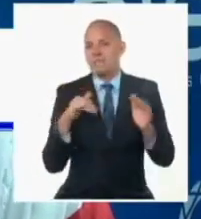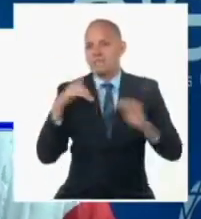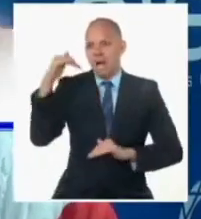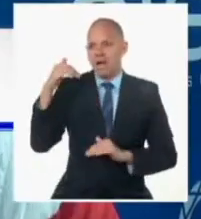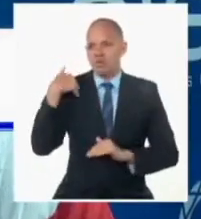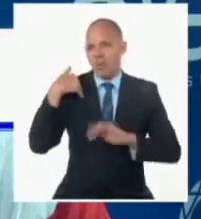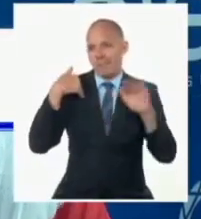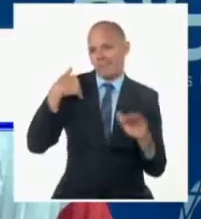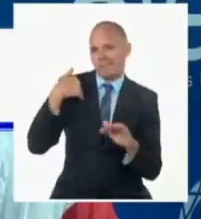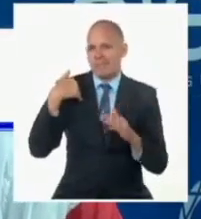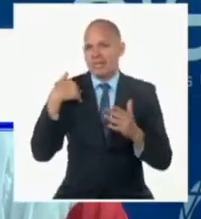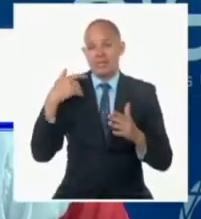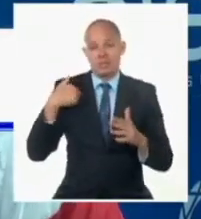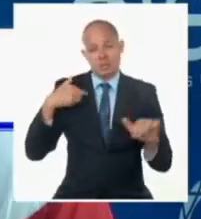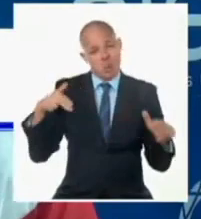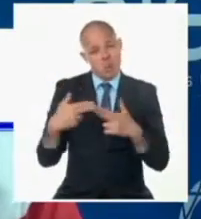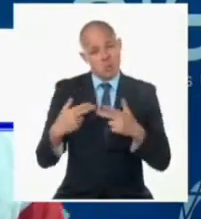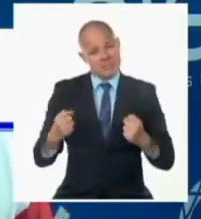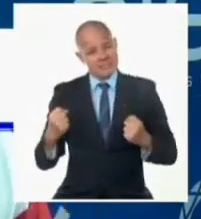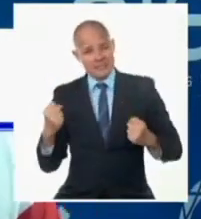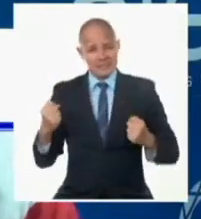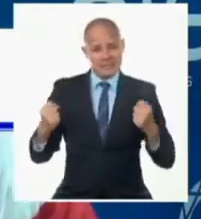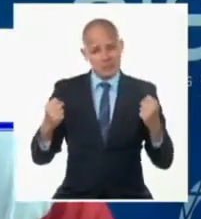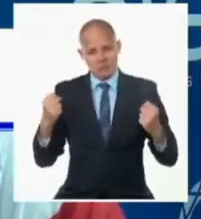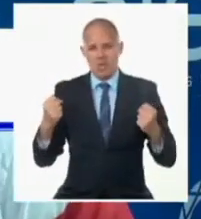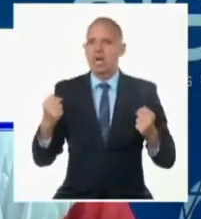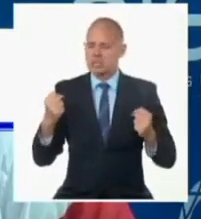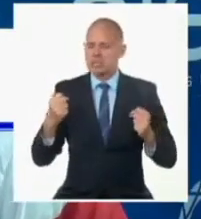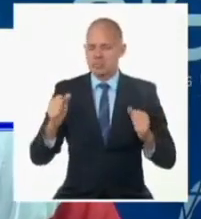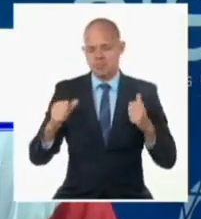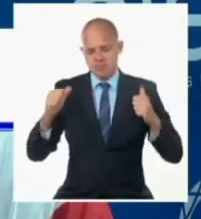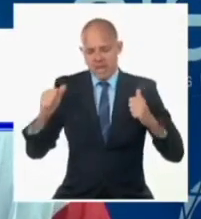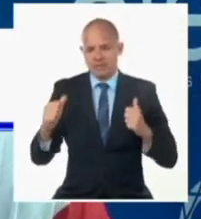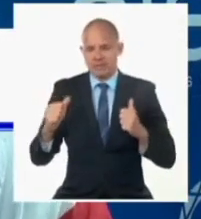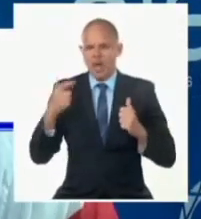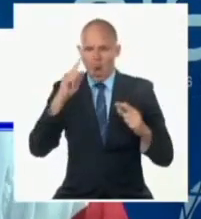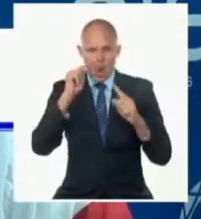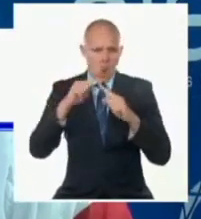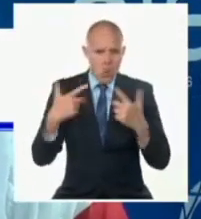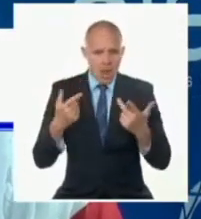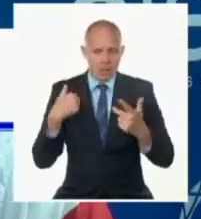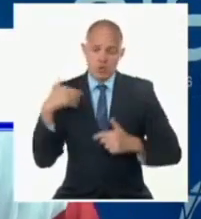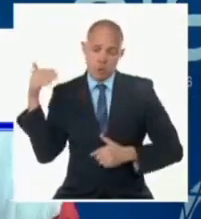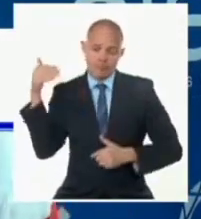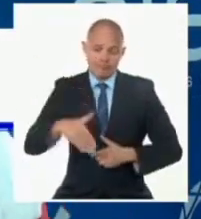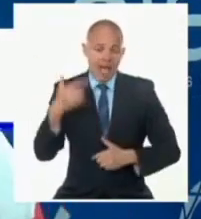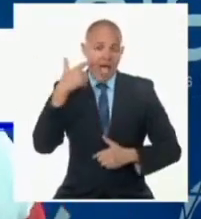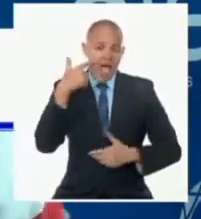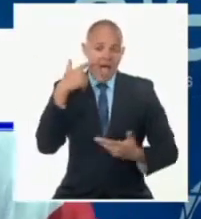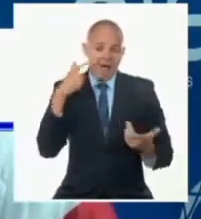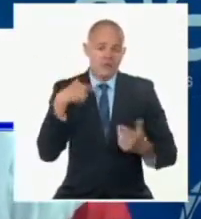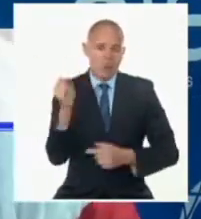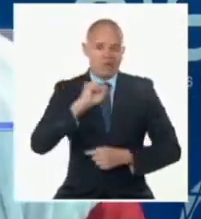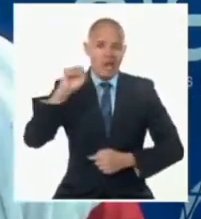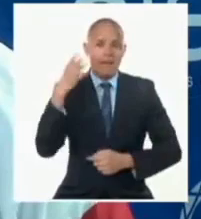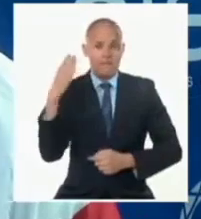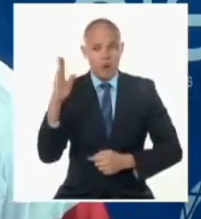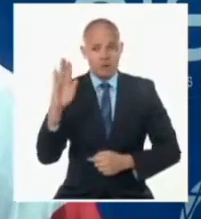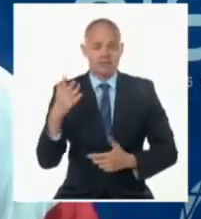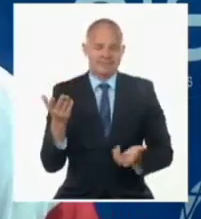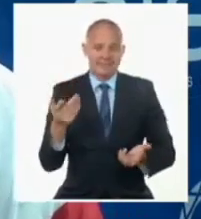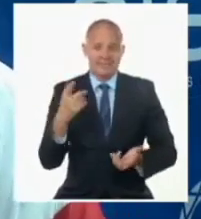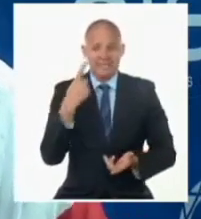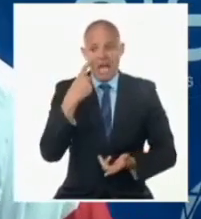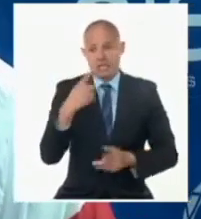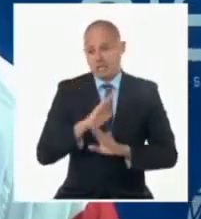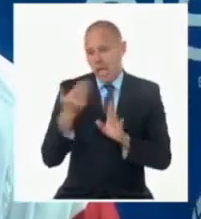el final. El objetivo era este, venir a luchar la medalla de bronce, porque tengo, como bien se vio en